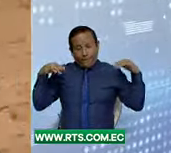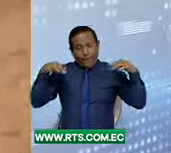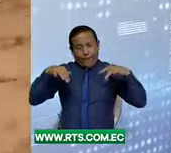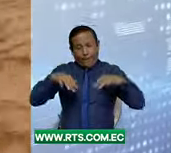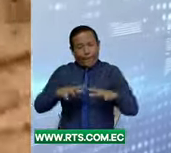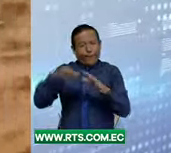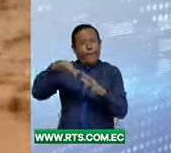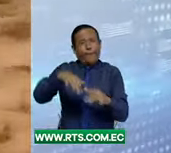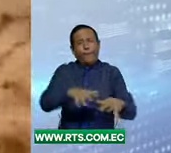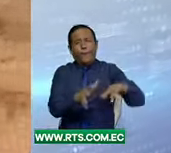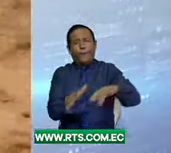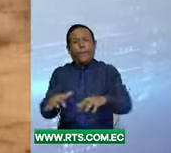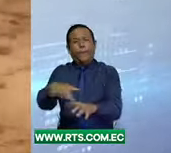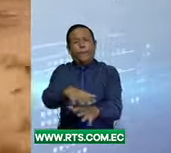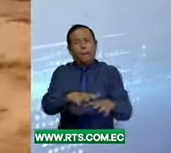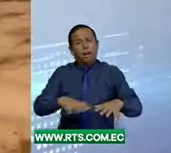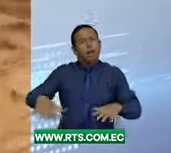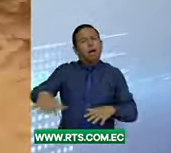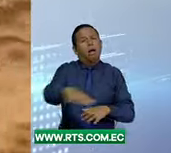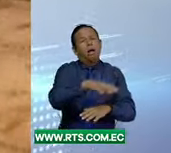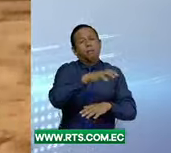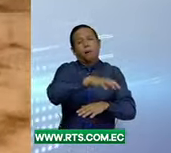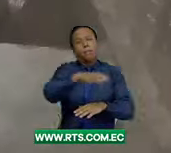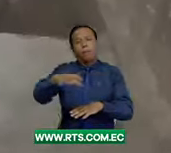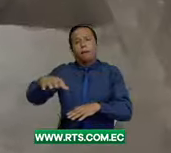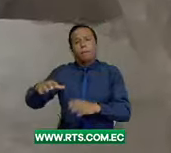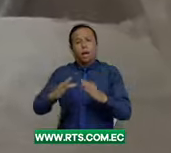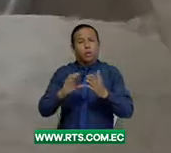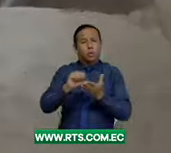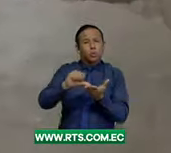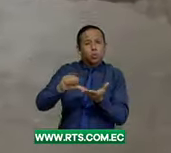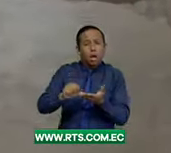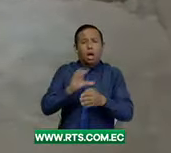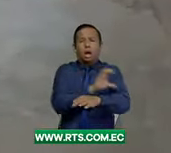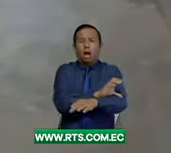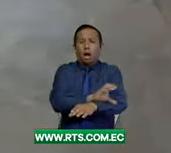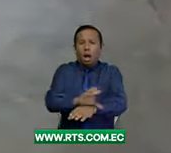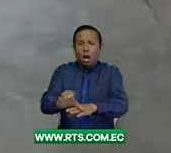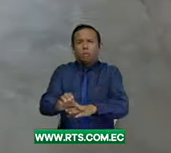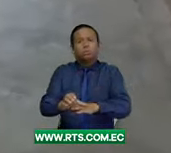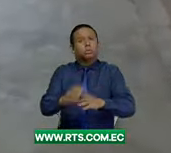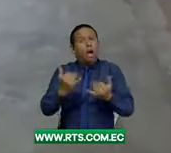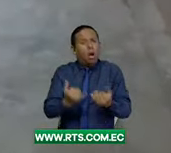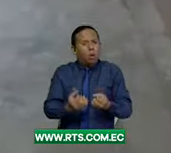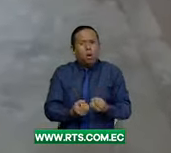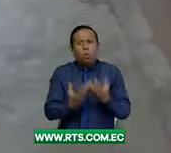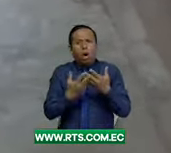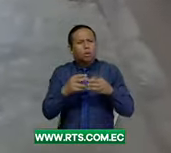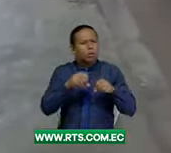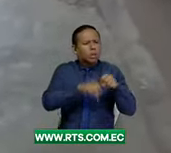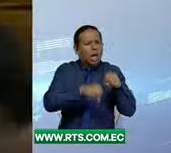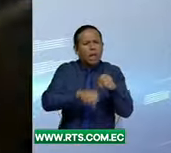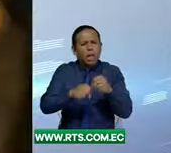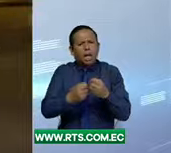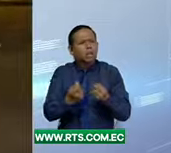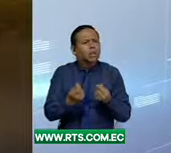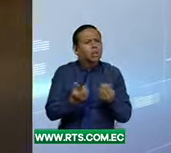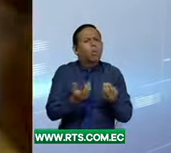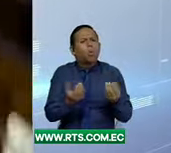anegados diferentes sectores urbanos y rurales sin que hasta el momento haya una cuantificación de los daños que